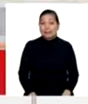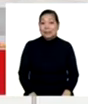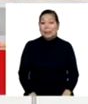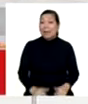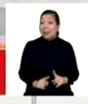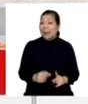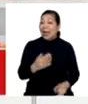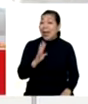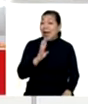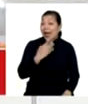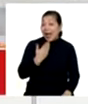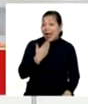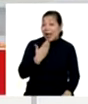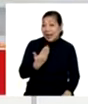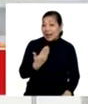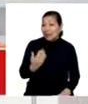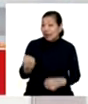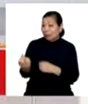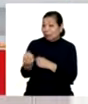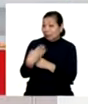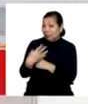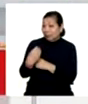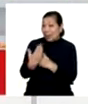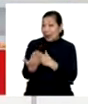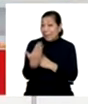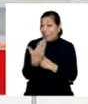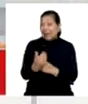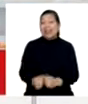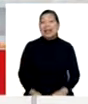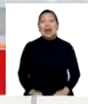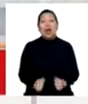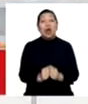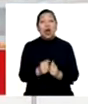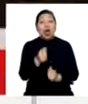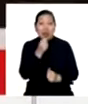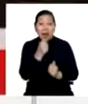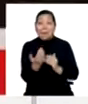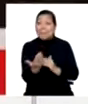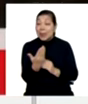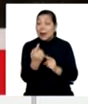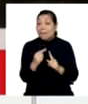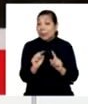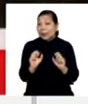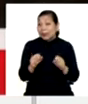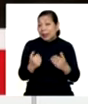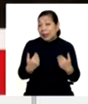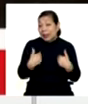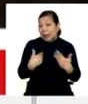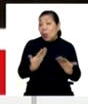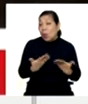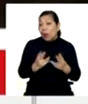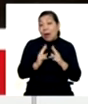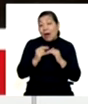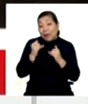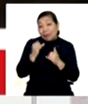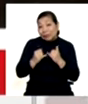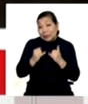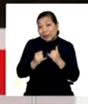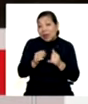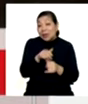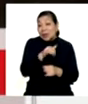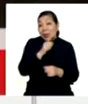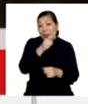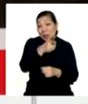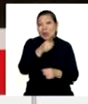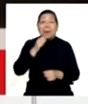ministro. Ha sido muy amable en tener esta comunicación a esta hora de la mañana con Noticias Matinal. Esperemos que tenga buenos resultados este viaje de